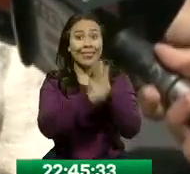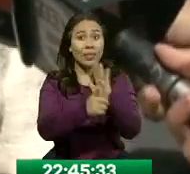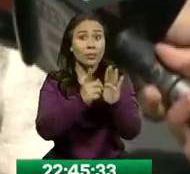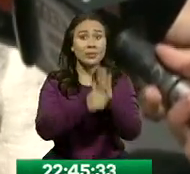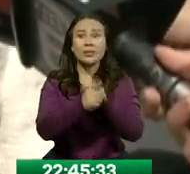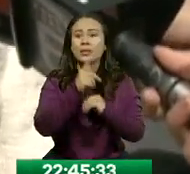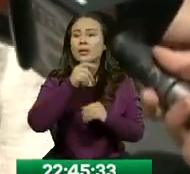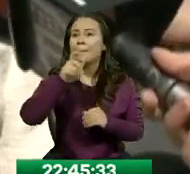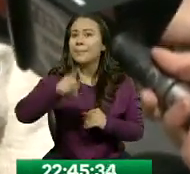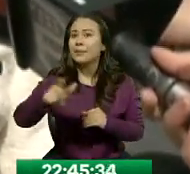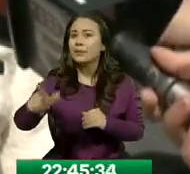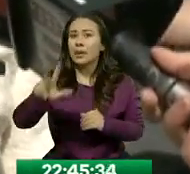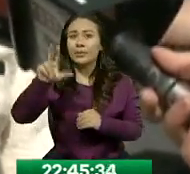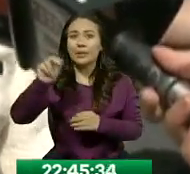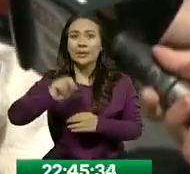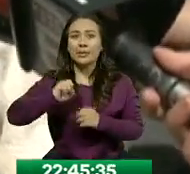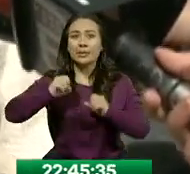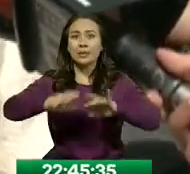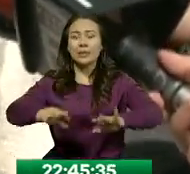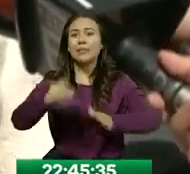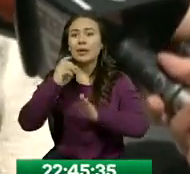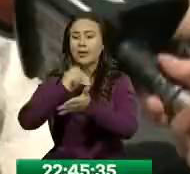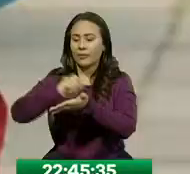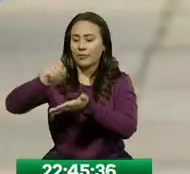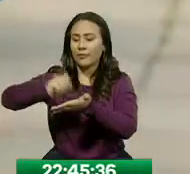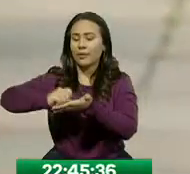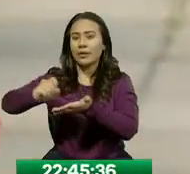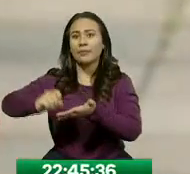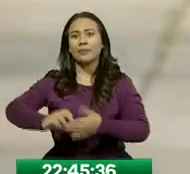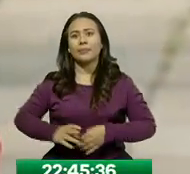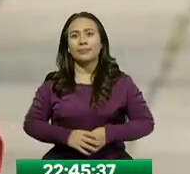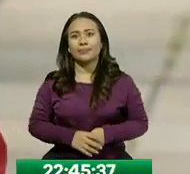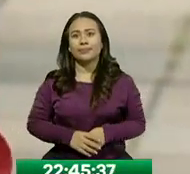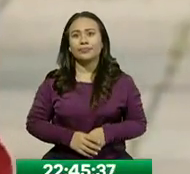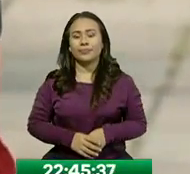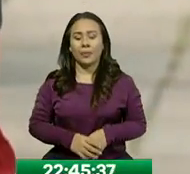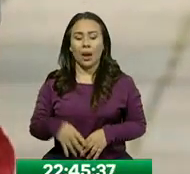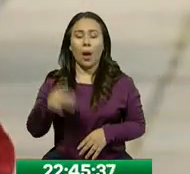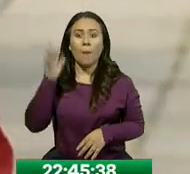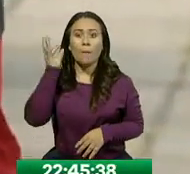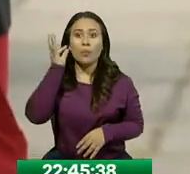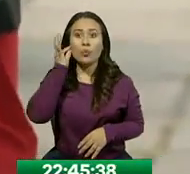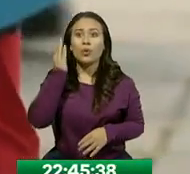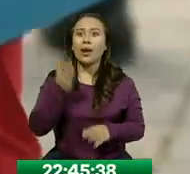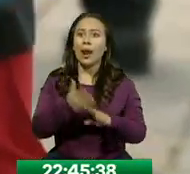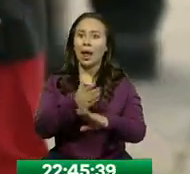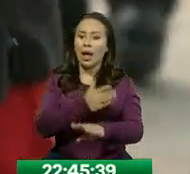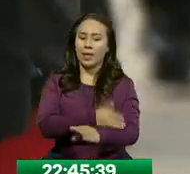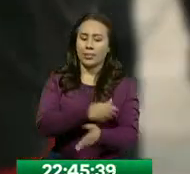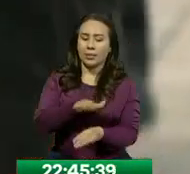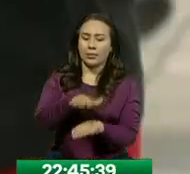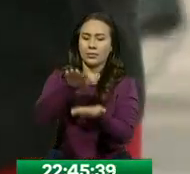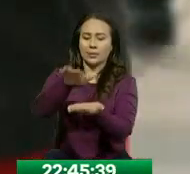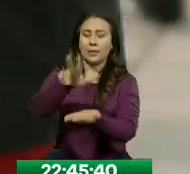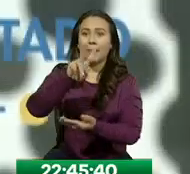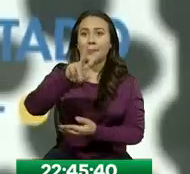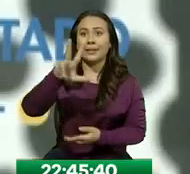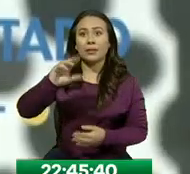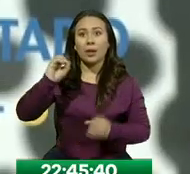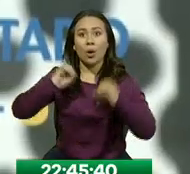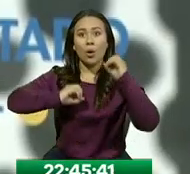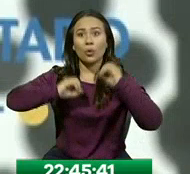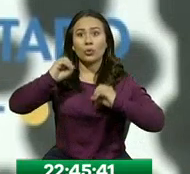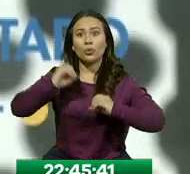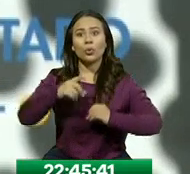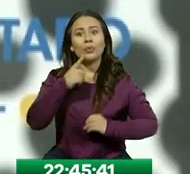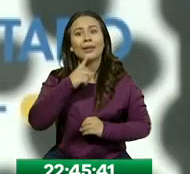víctimas del 30S han firmado con su puño y letra. Según Aragundi, en la documentación anterior presentada el 23 de octubre pasado, se